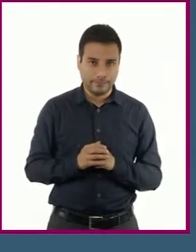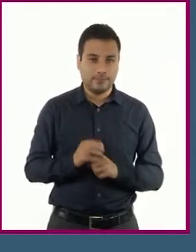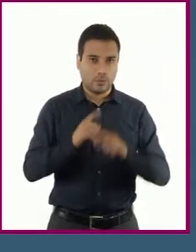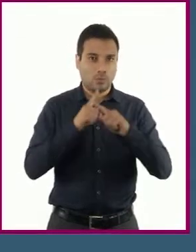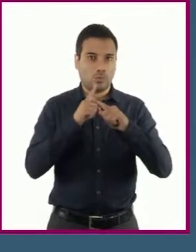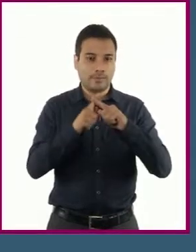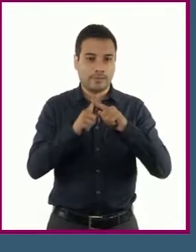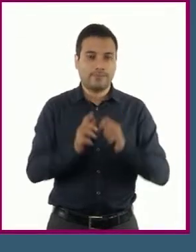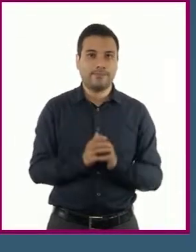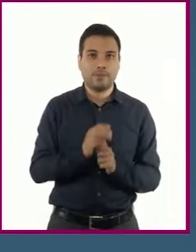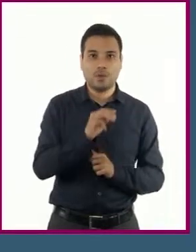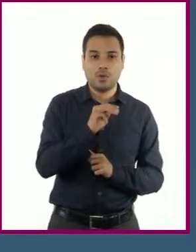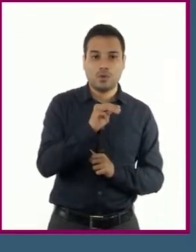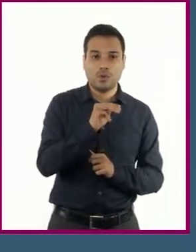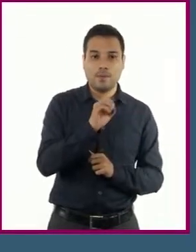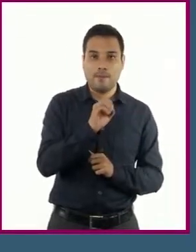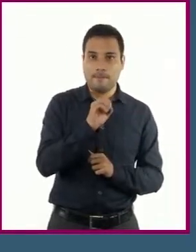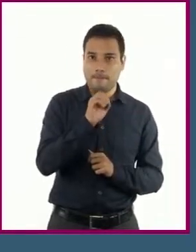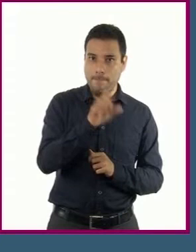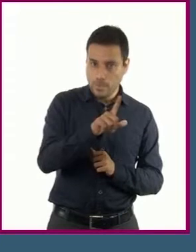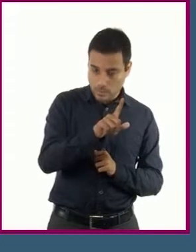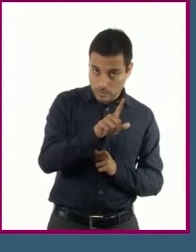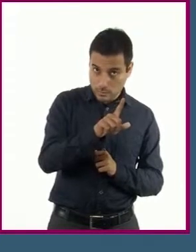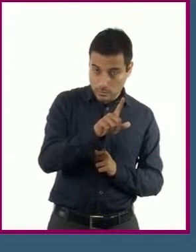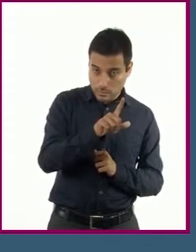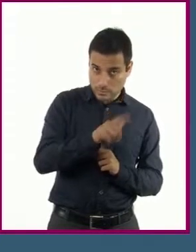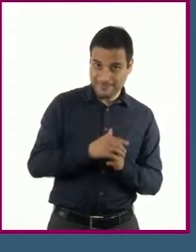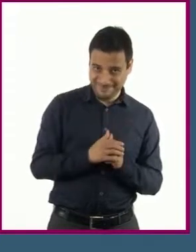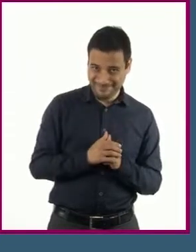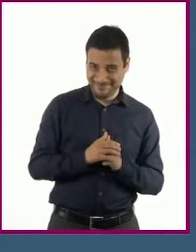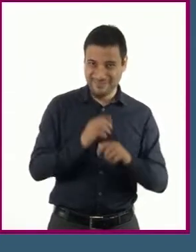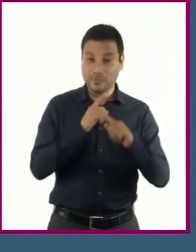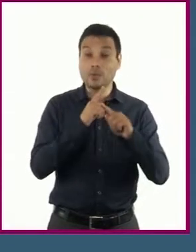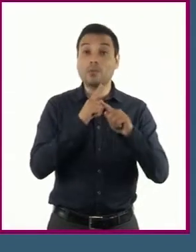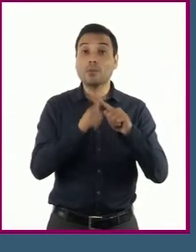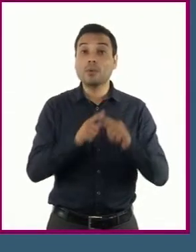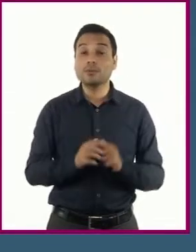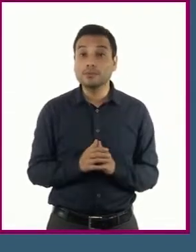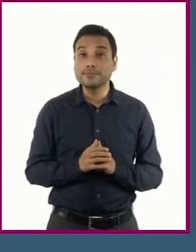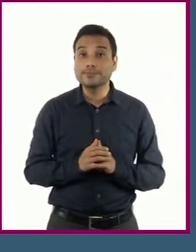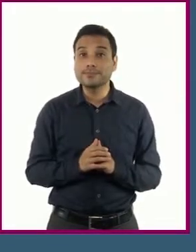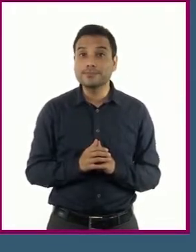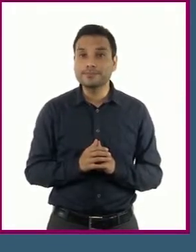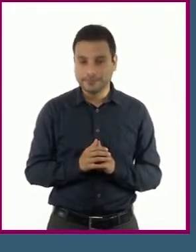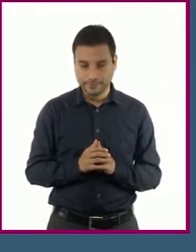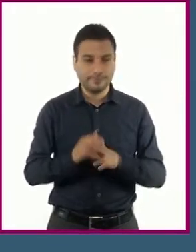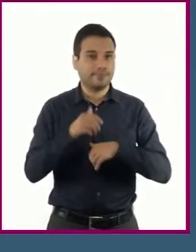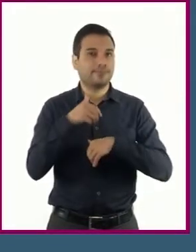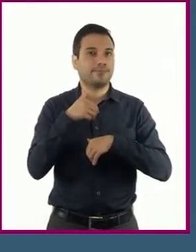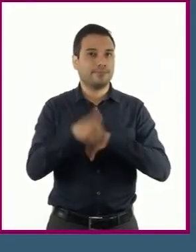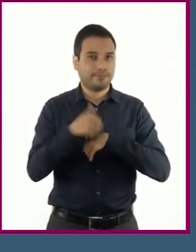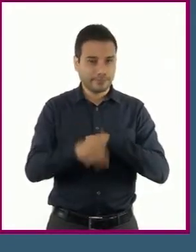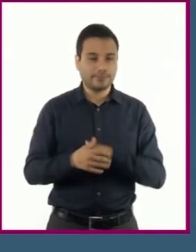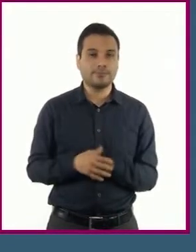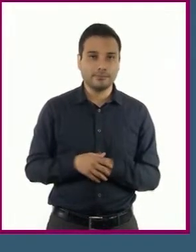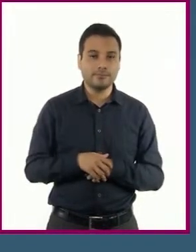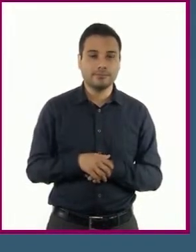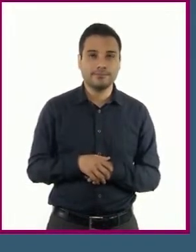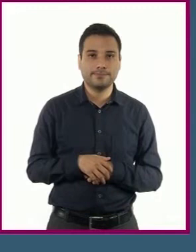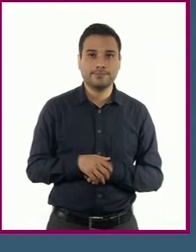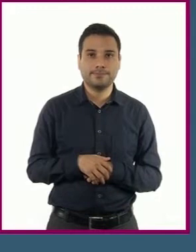multiplicar el mol de cobre que requieren para la reacción por el factor de conversión que relacione la masa y el